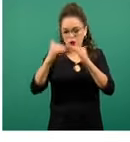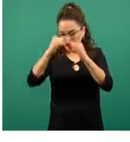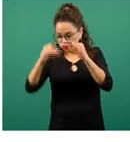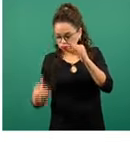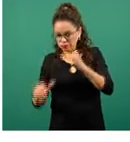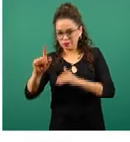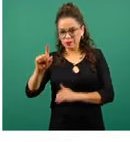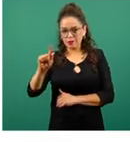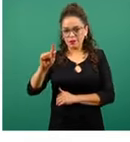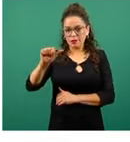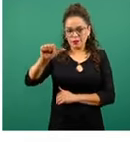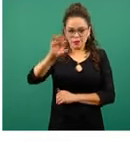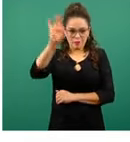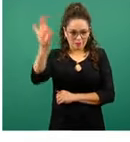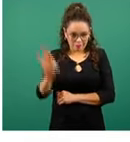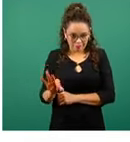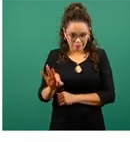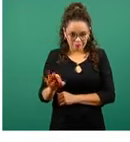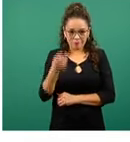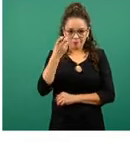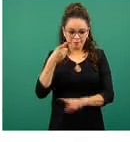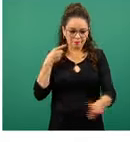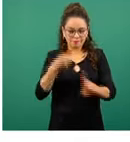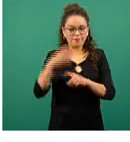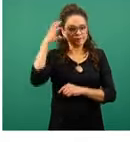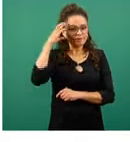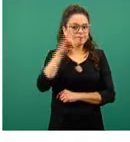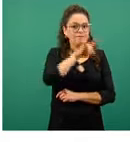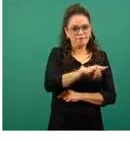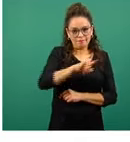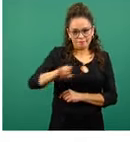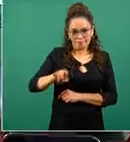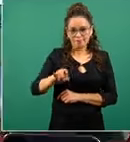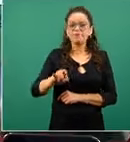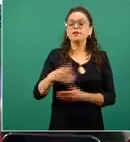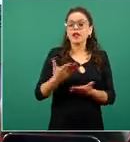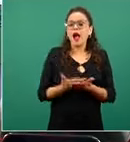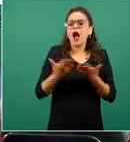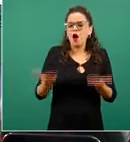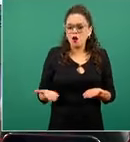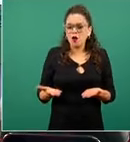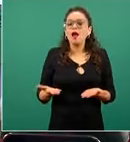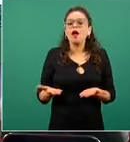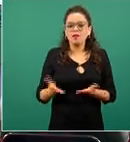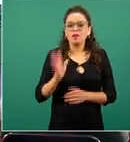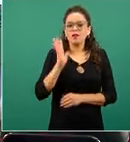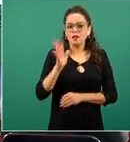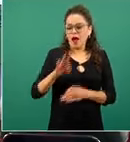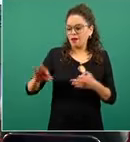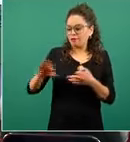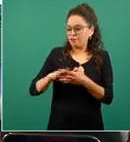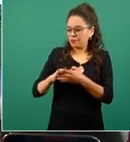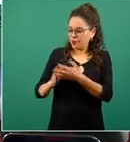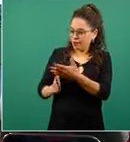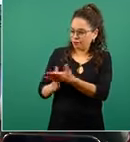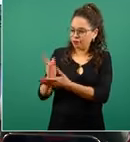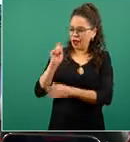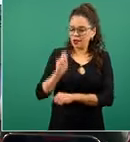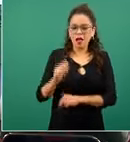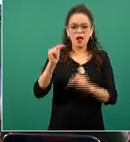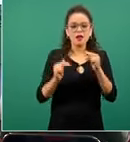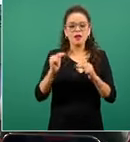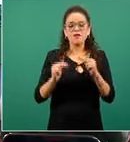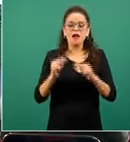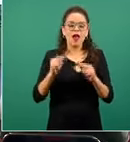momento llegó a tener en este tipo de camas, y más bien empieza a acercarse al nivel de seguridad del 70%.